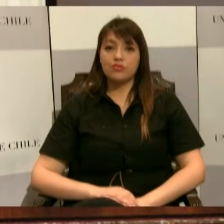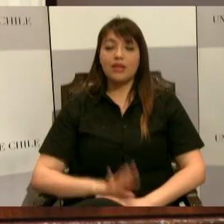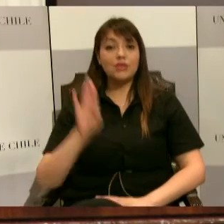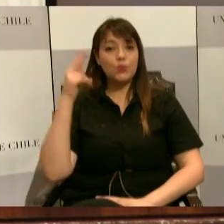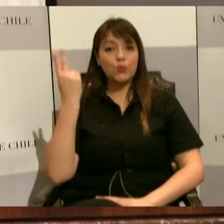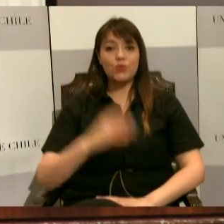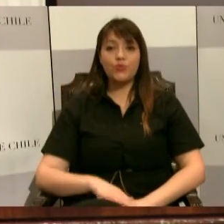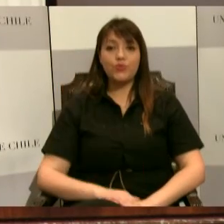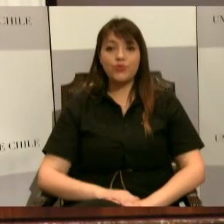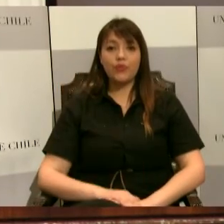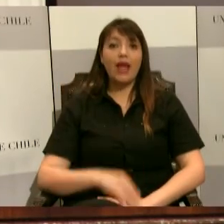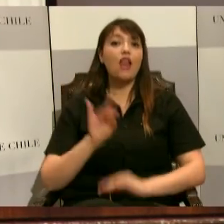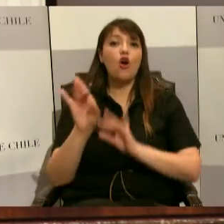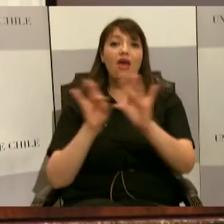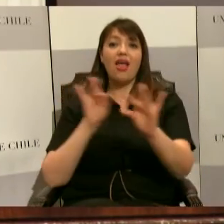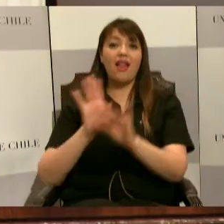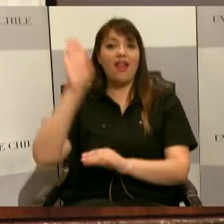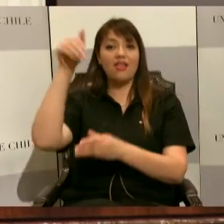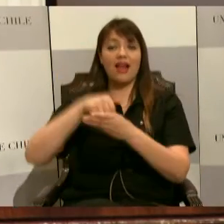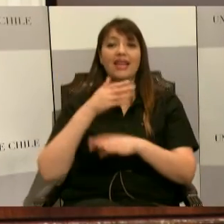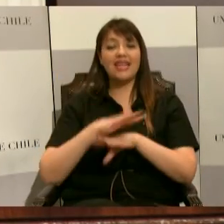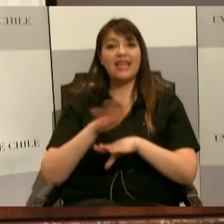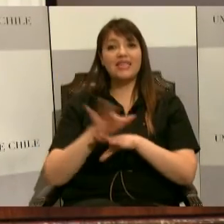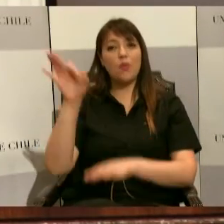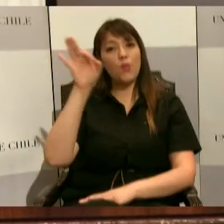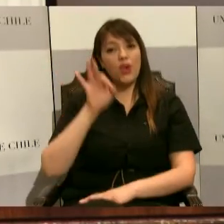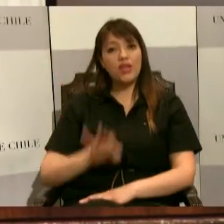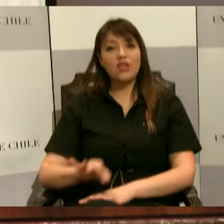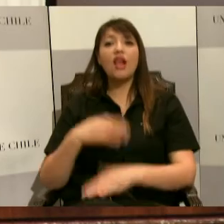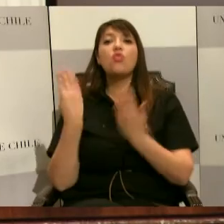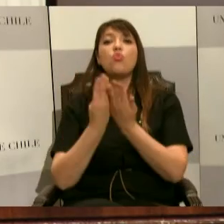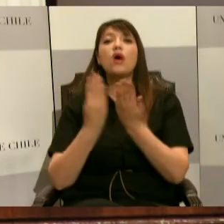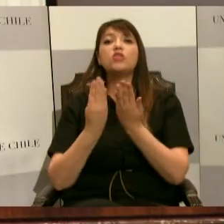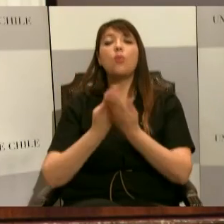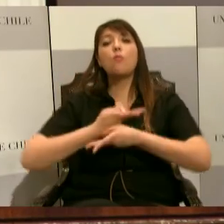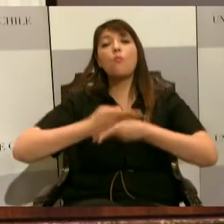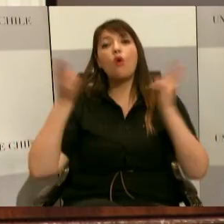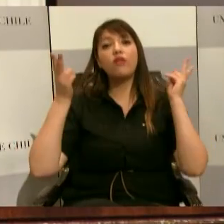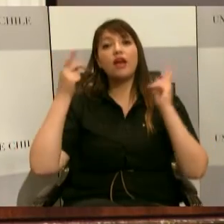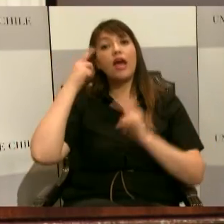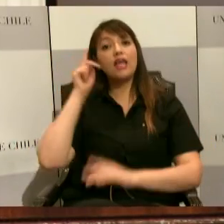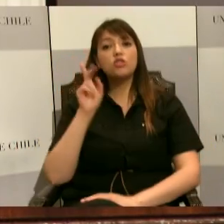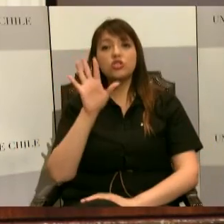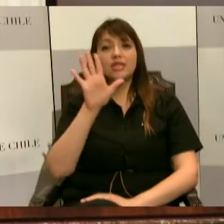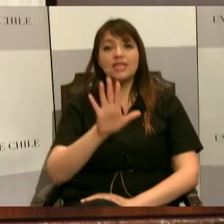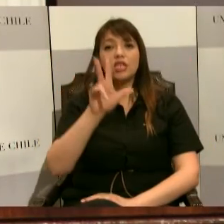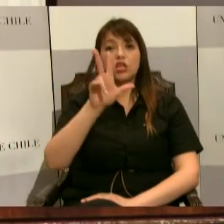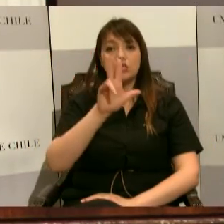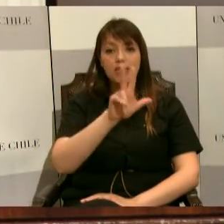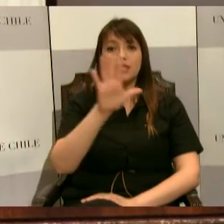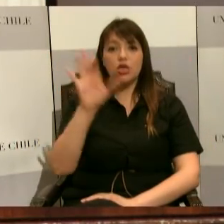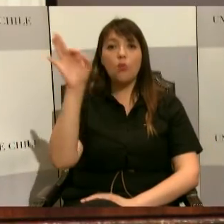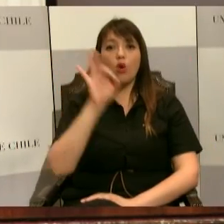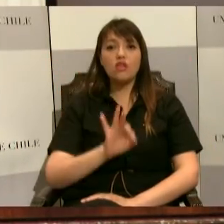Segundo, lo electoral. Hoy el 15% de los estudiantes están en la educación superior pública. Eso significa que el 85% de las familias